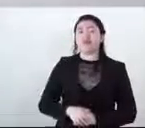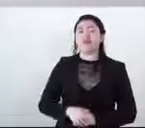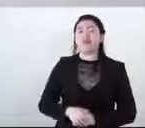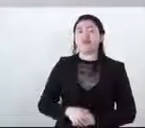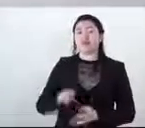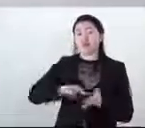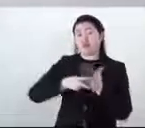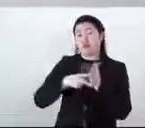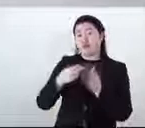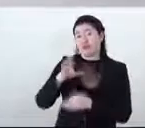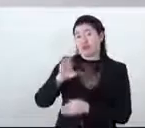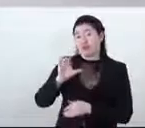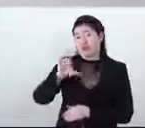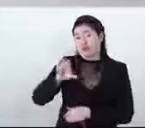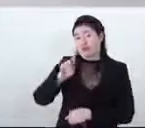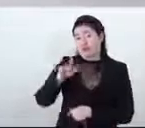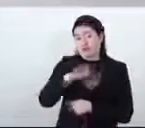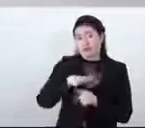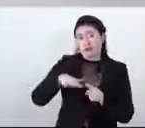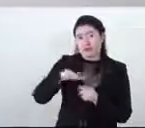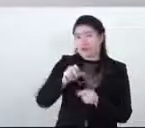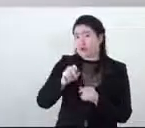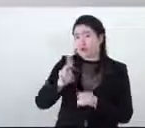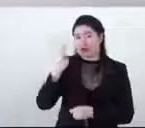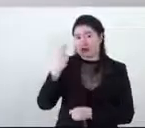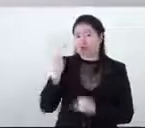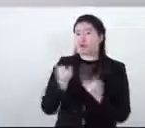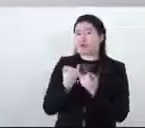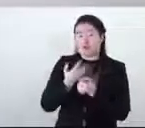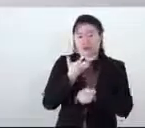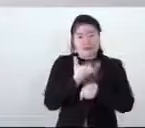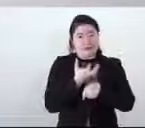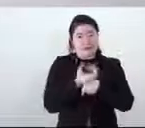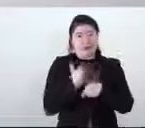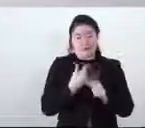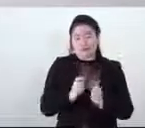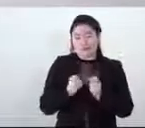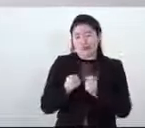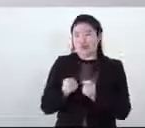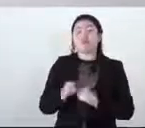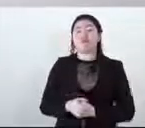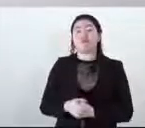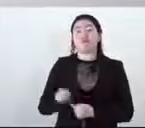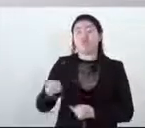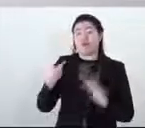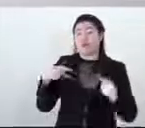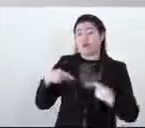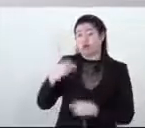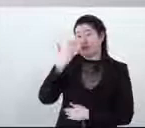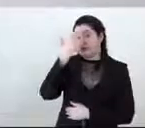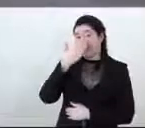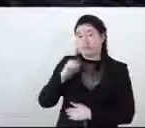y doctor en ingeniería por la Universidad de California en Berkeley, especialista